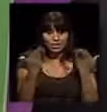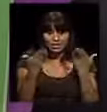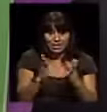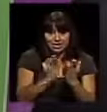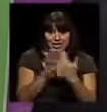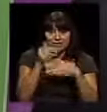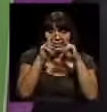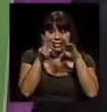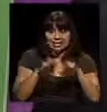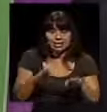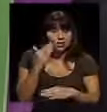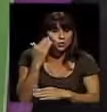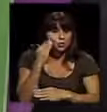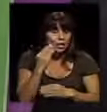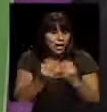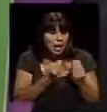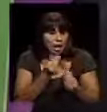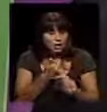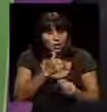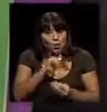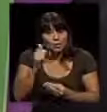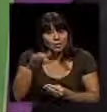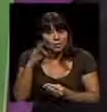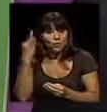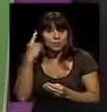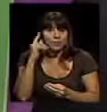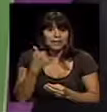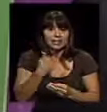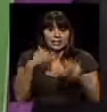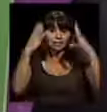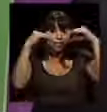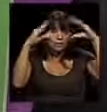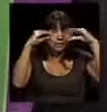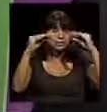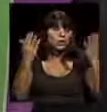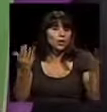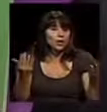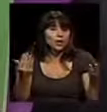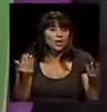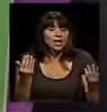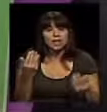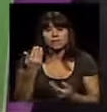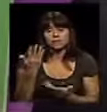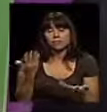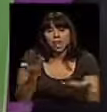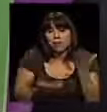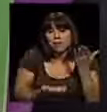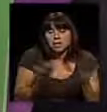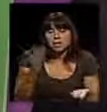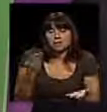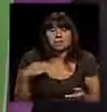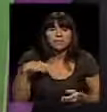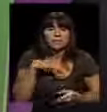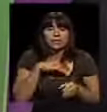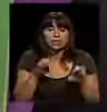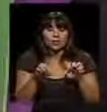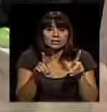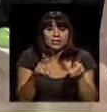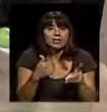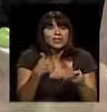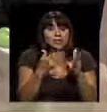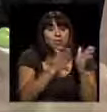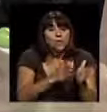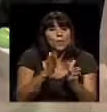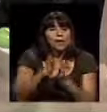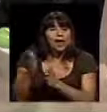para obtener información sobre el programa, y también no sé si a nivel del Ministerio de Educación se ha creado un plan para que se vayan